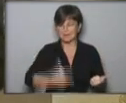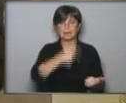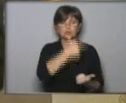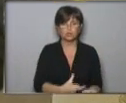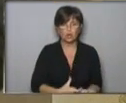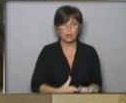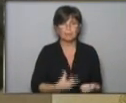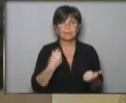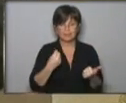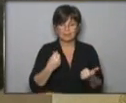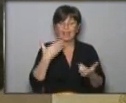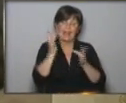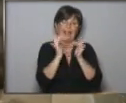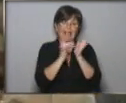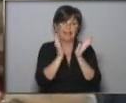persona.